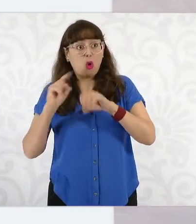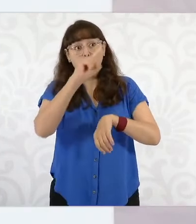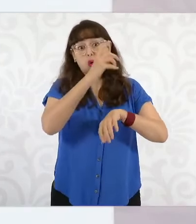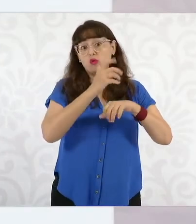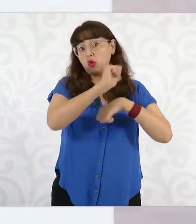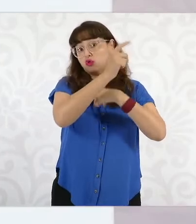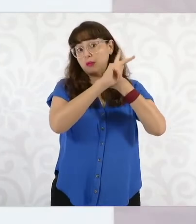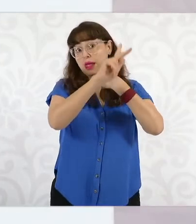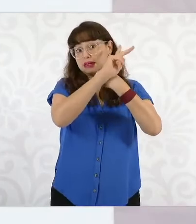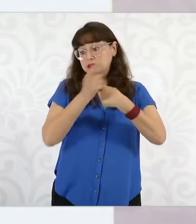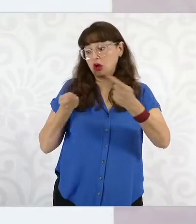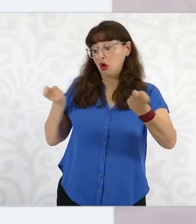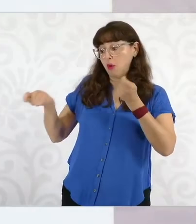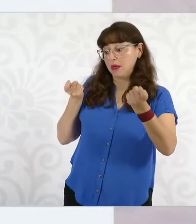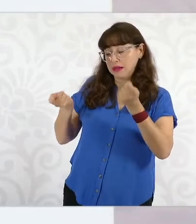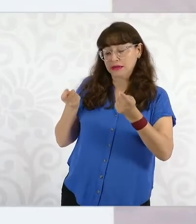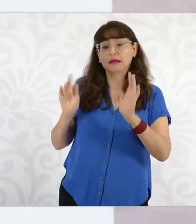ellos.